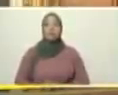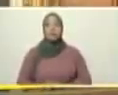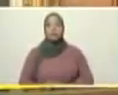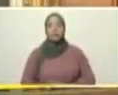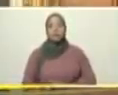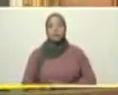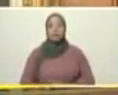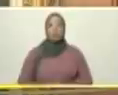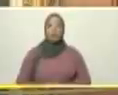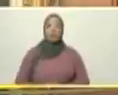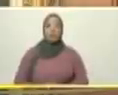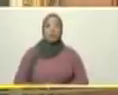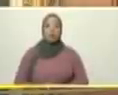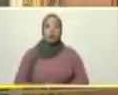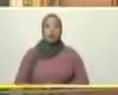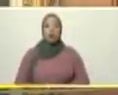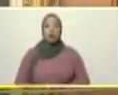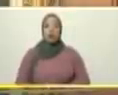También durante el día